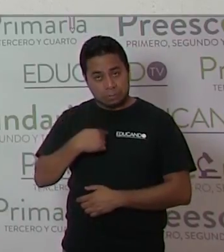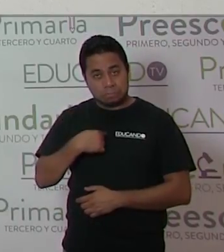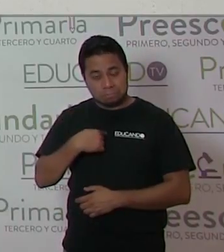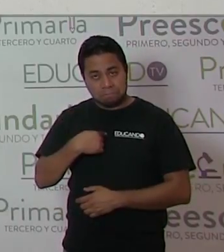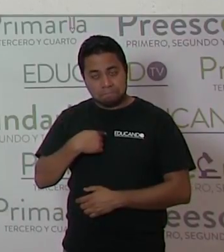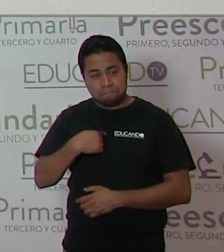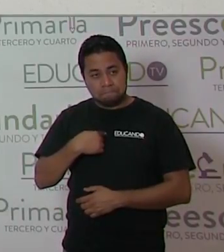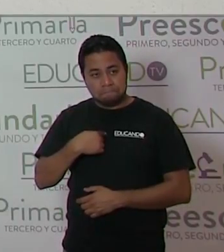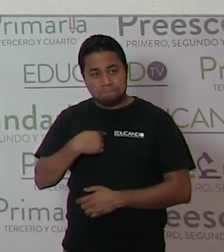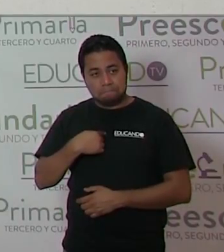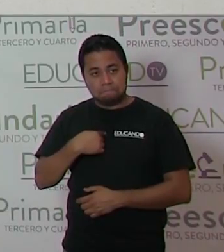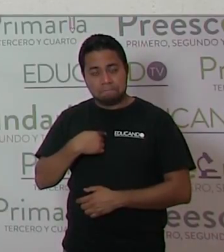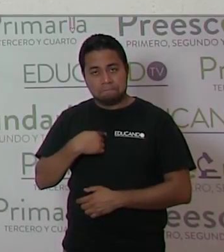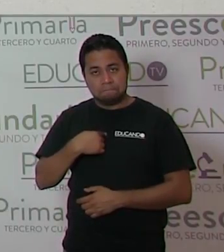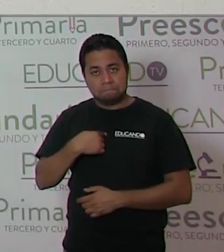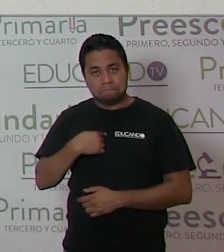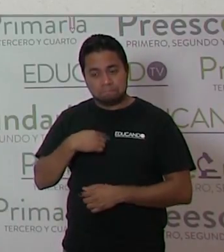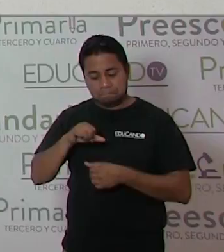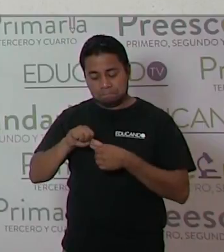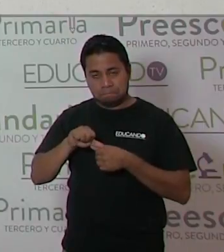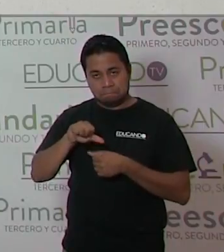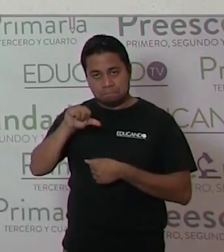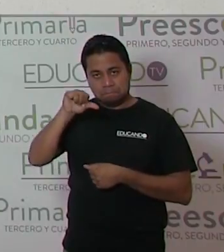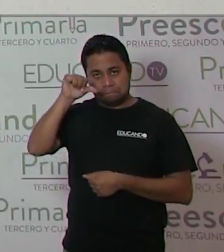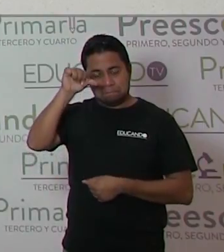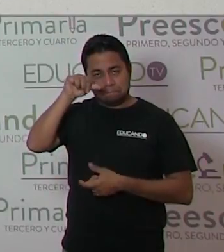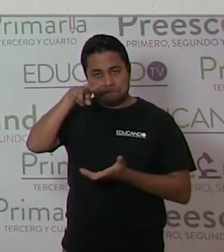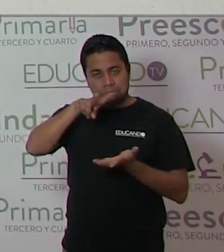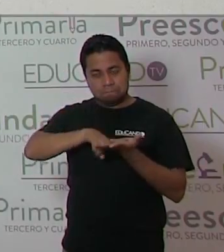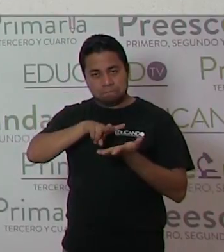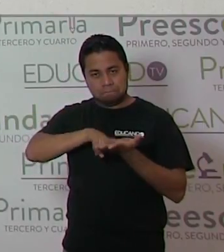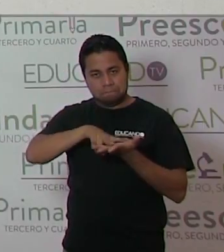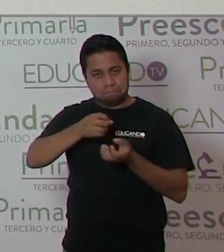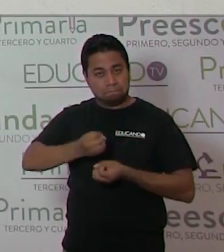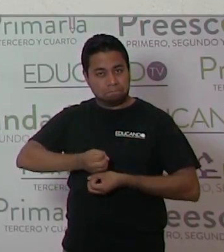Yo le quiero dar una altura de,